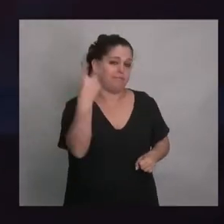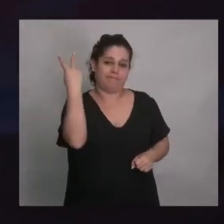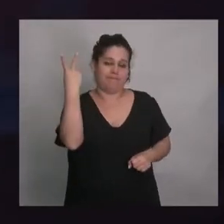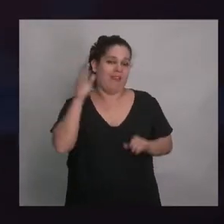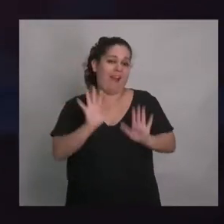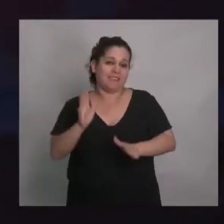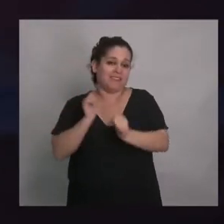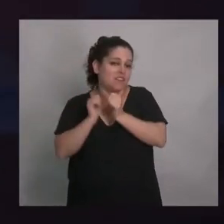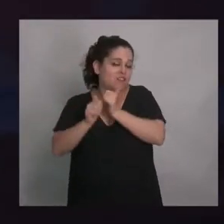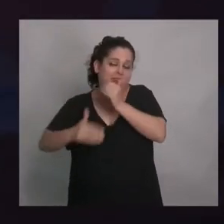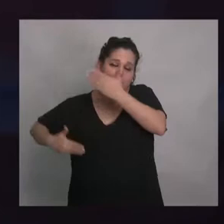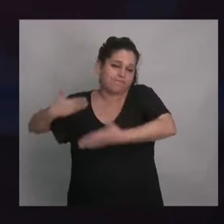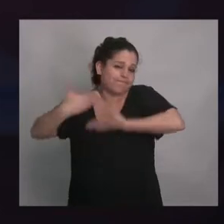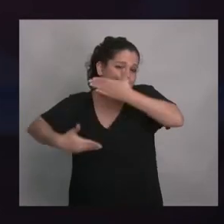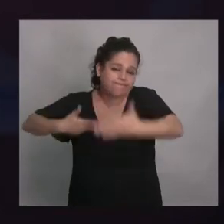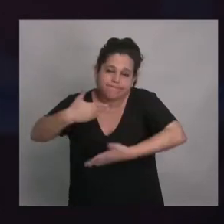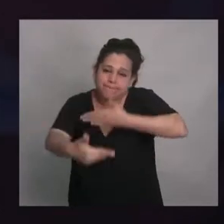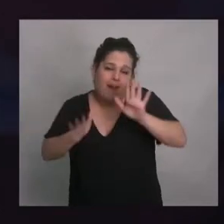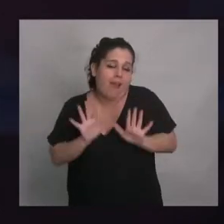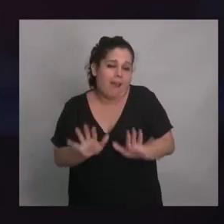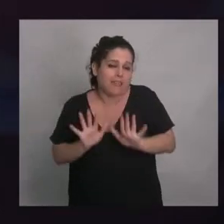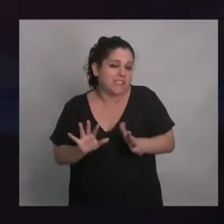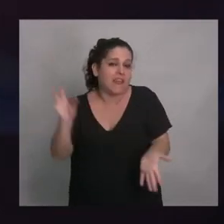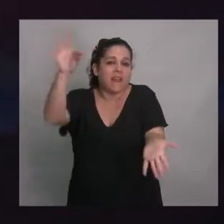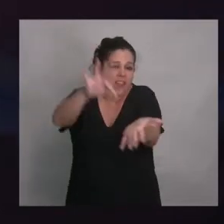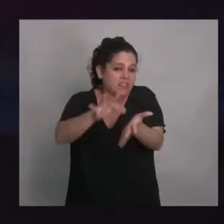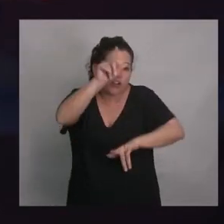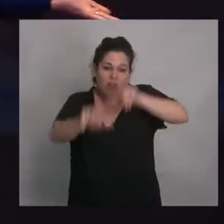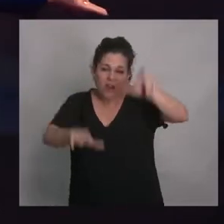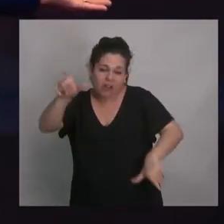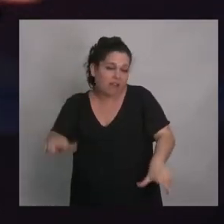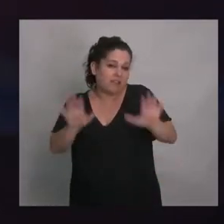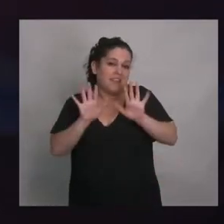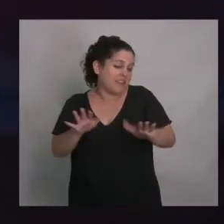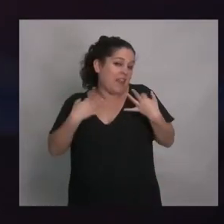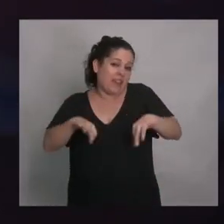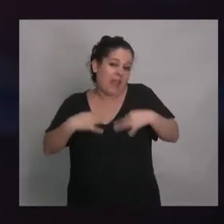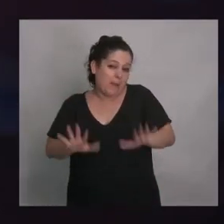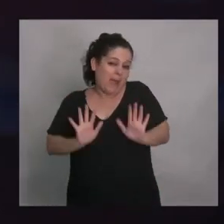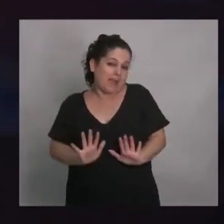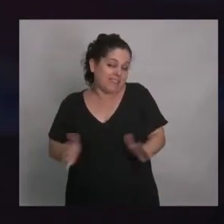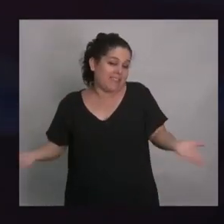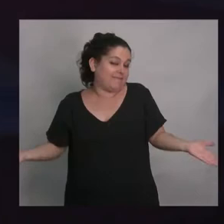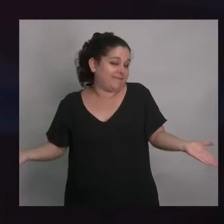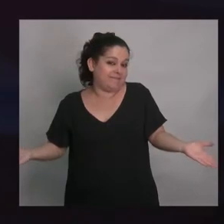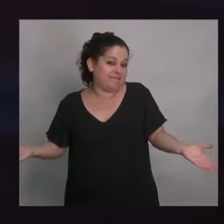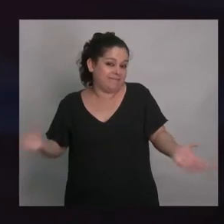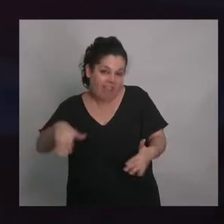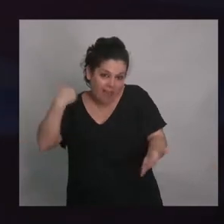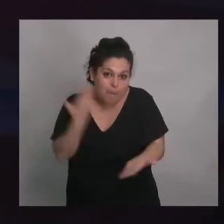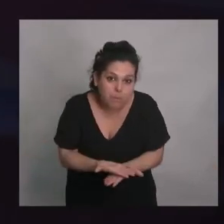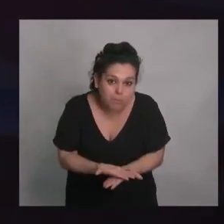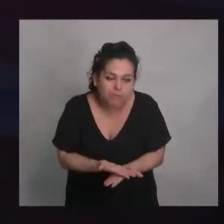avanza la historia así avanza el destino de la gente y es lo que hay que hacer nos hemos caído